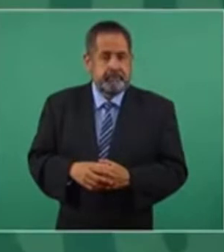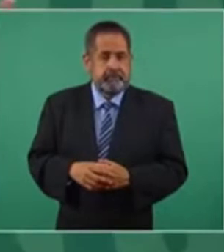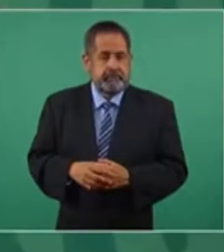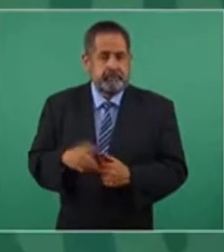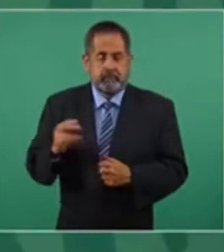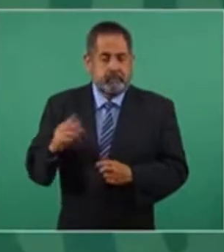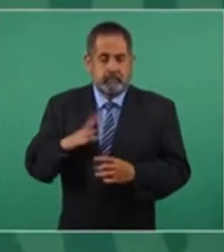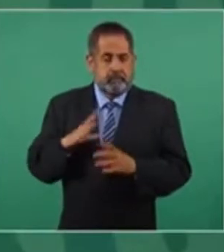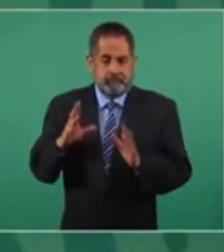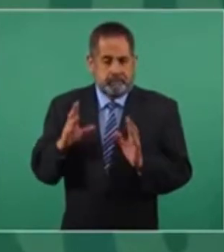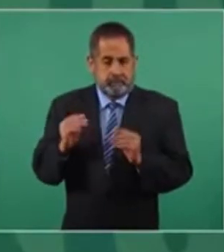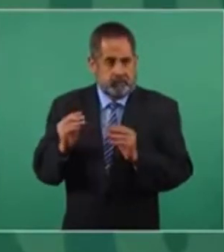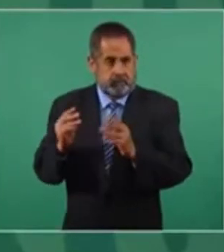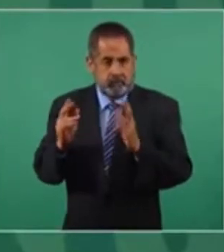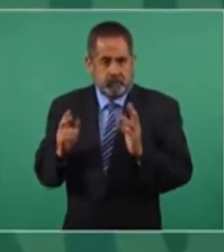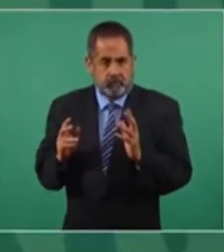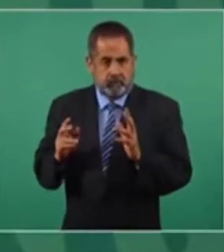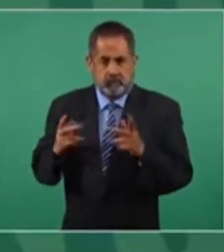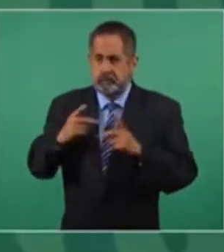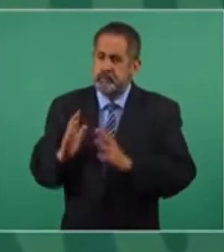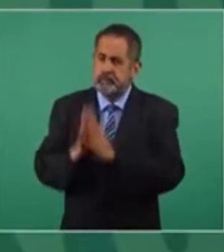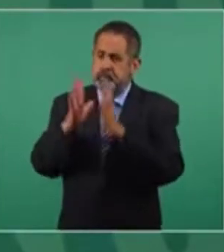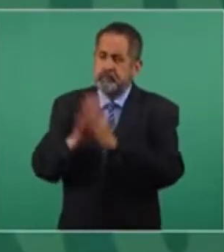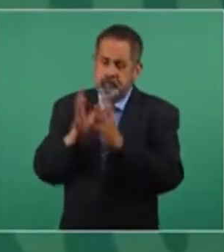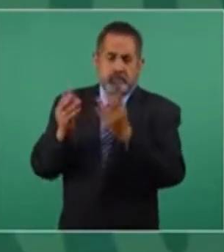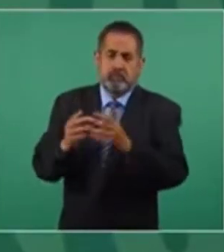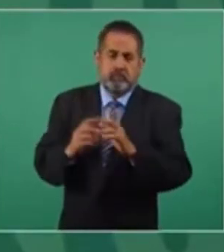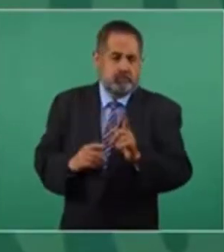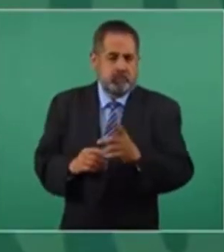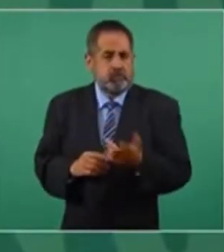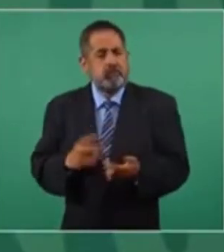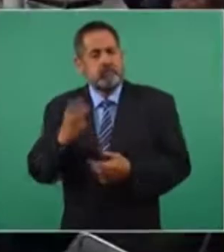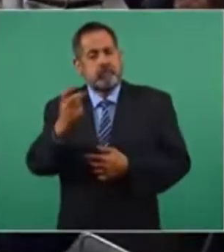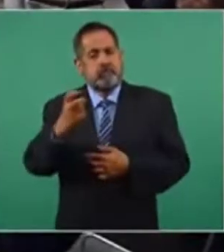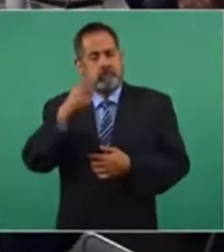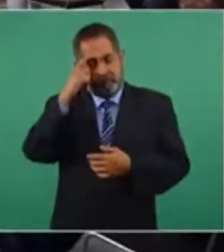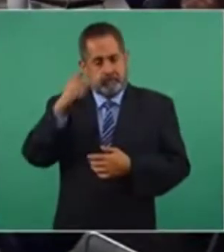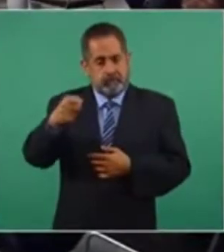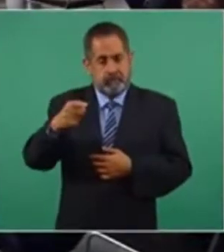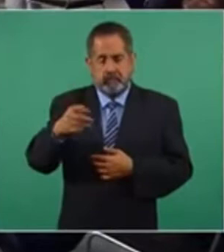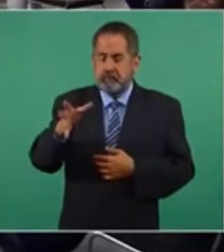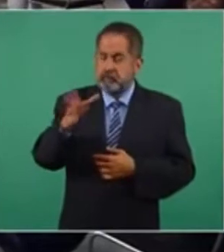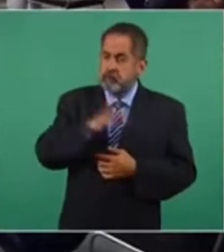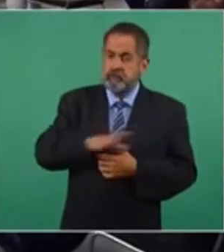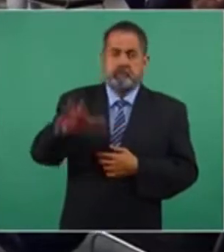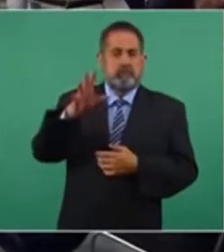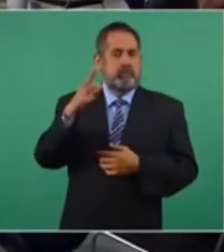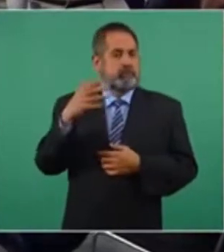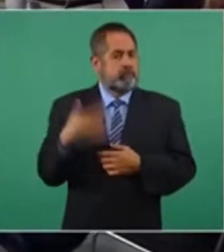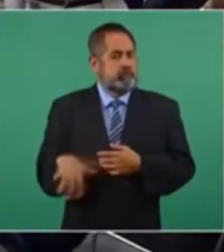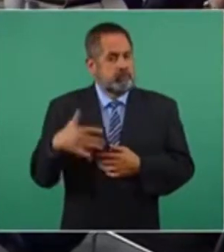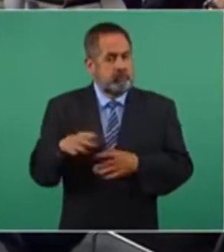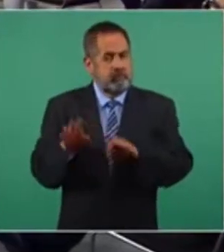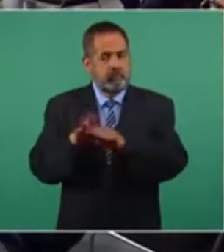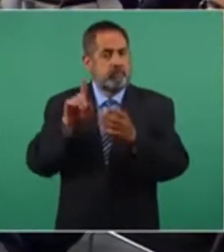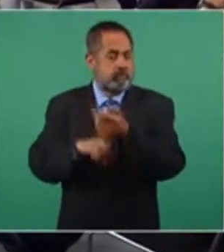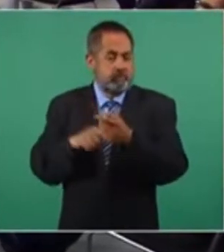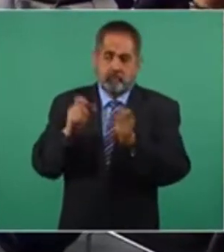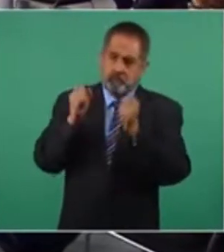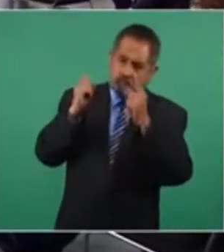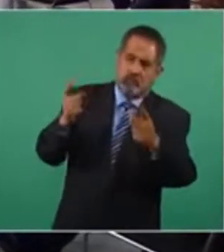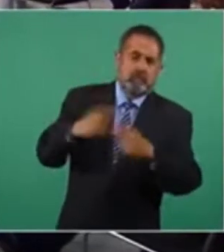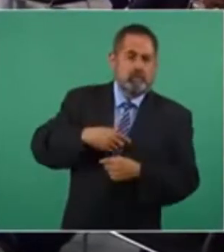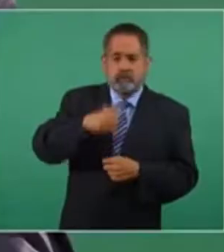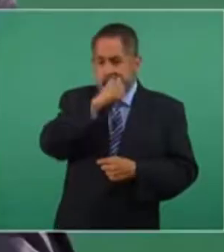No había mucha participación. Por eso lo extraordinario de Juárez